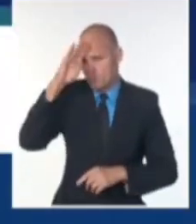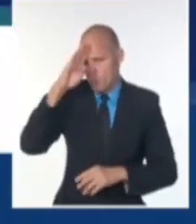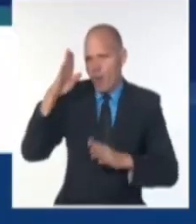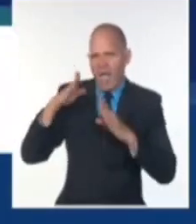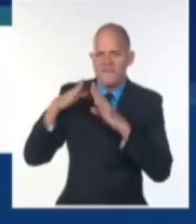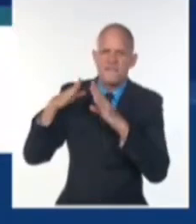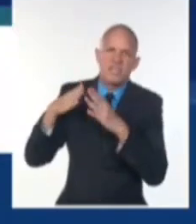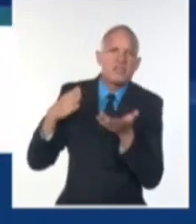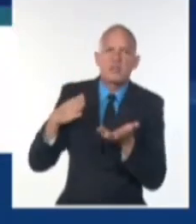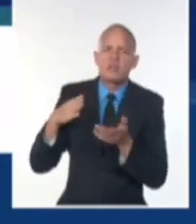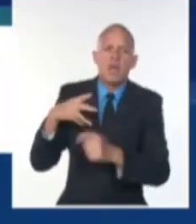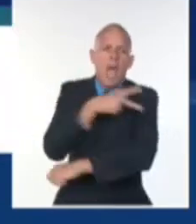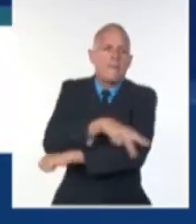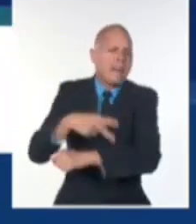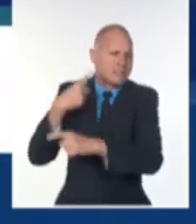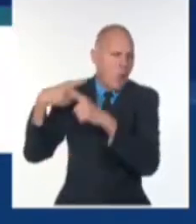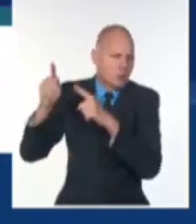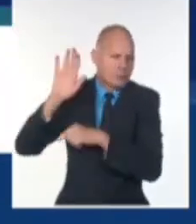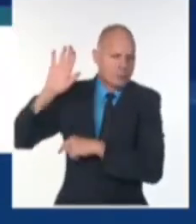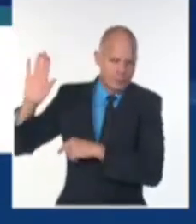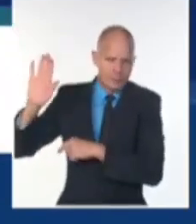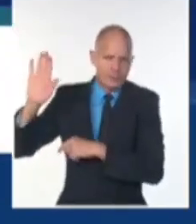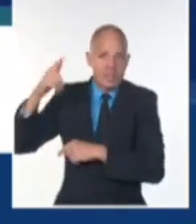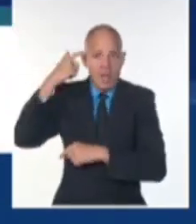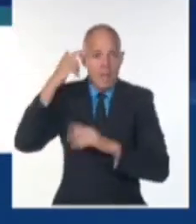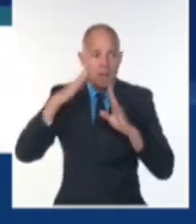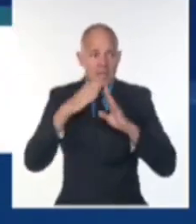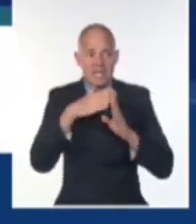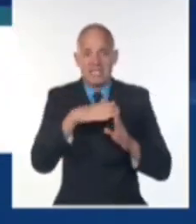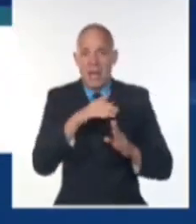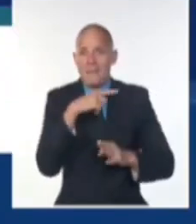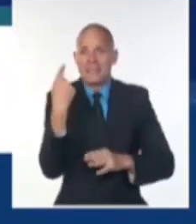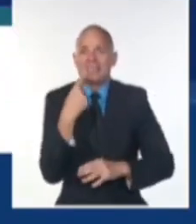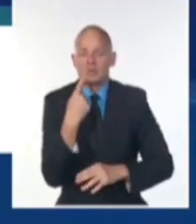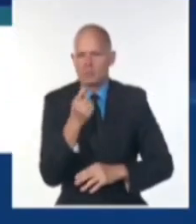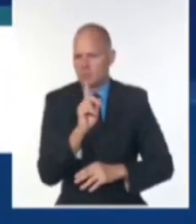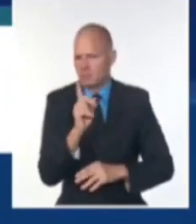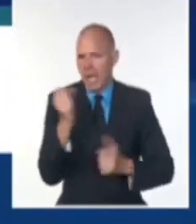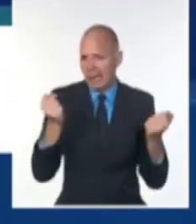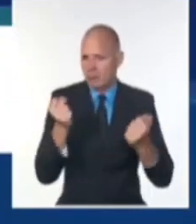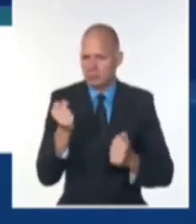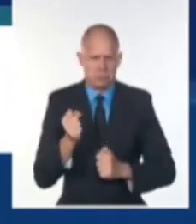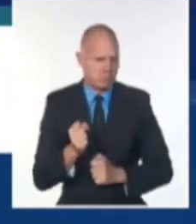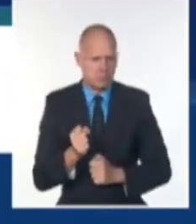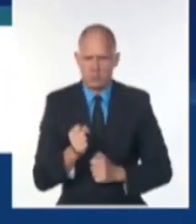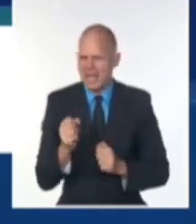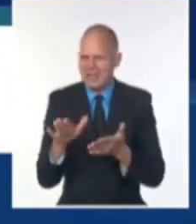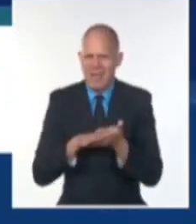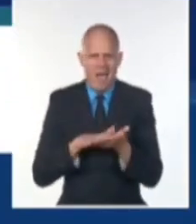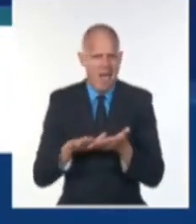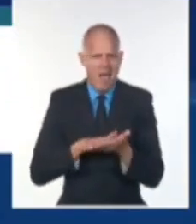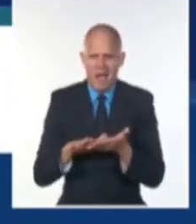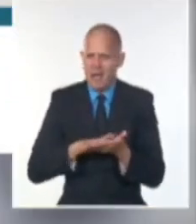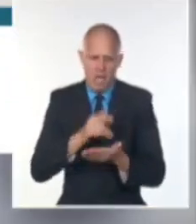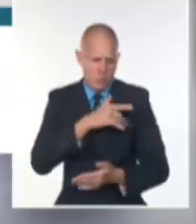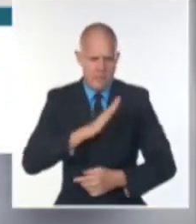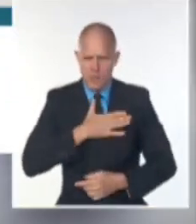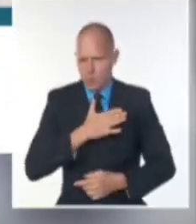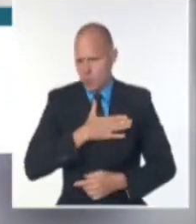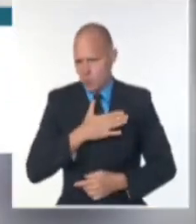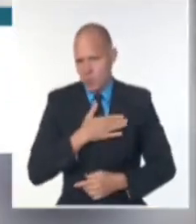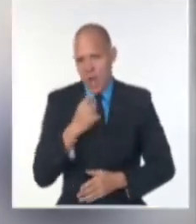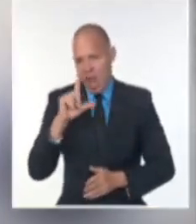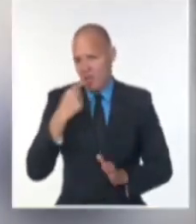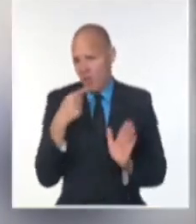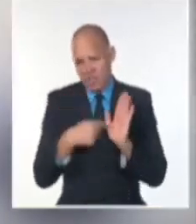vivienda. Nadie pierde su auto. Nadie pierde una propiedad. Eso no lo dice la ley. El